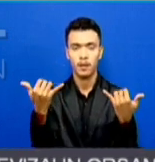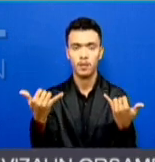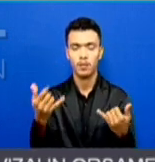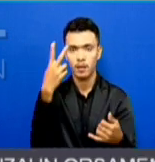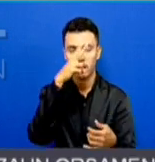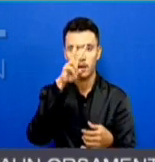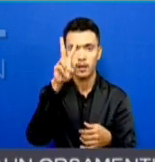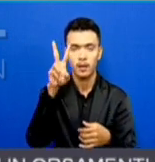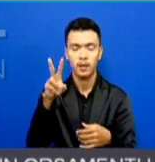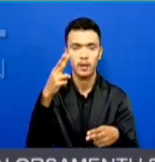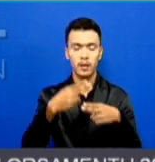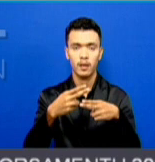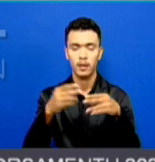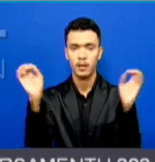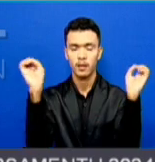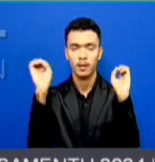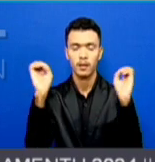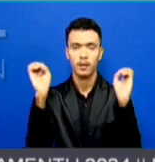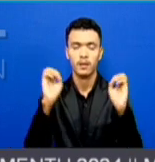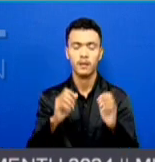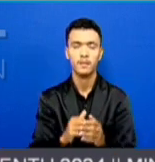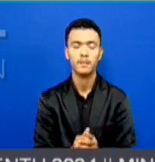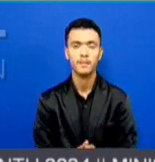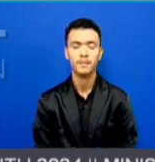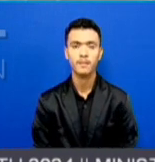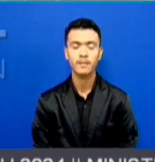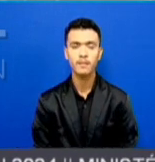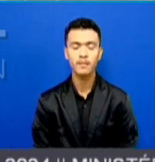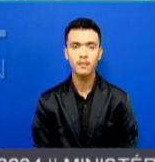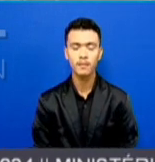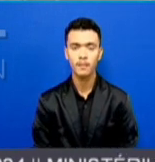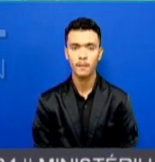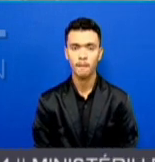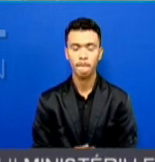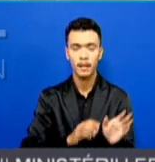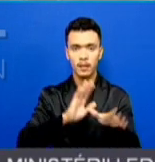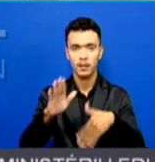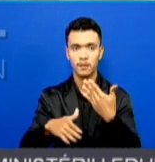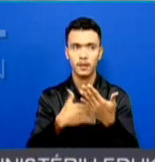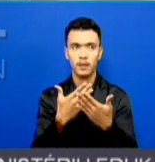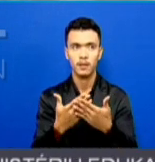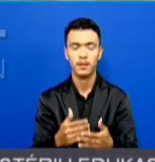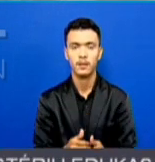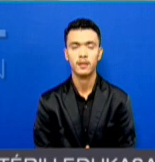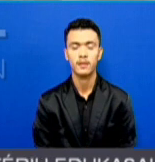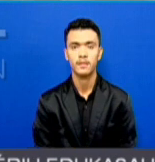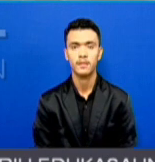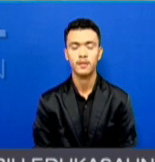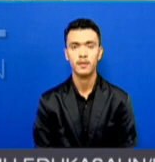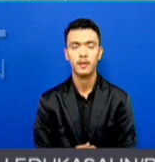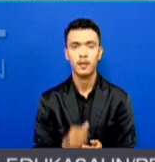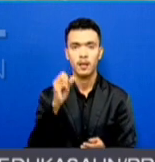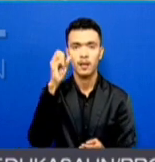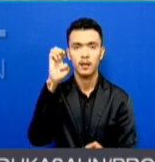ke na narane mai lai hade pendente musla ya naran lai ya tamai de Ouvintes no telespectadores,